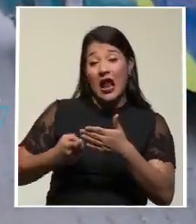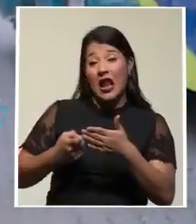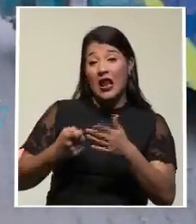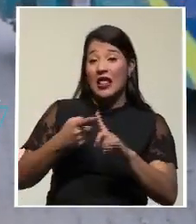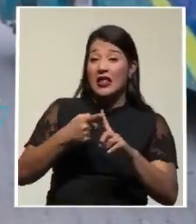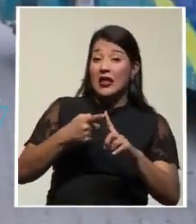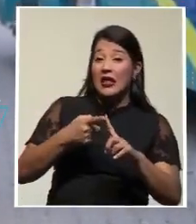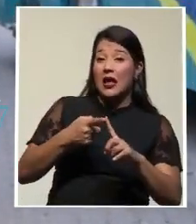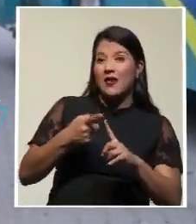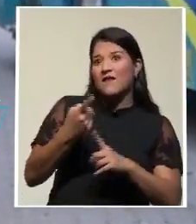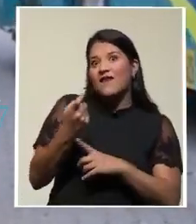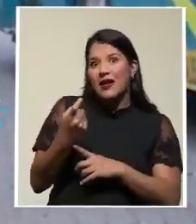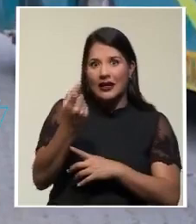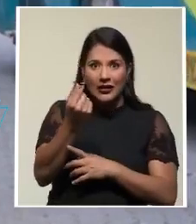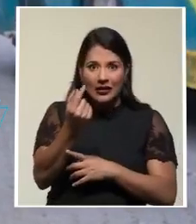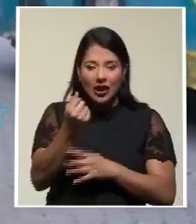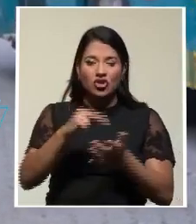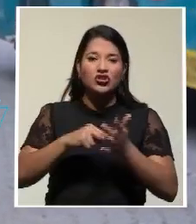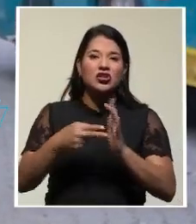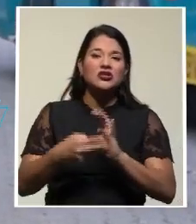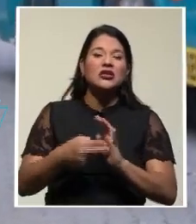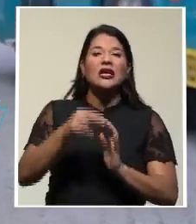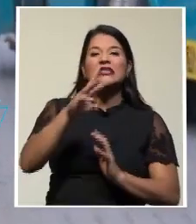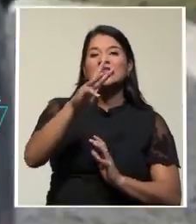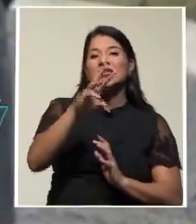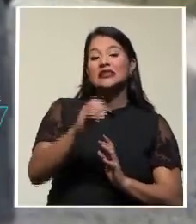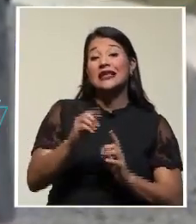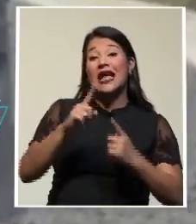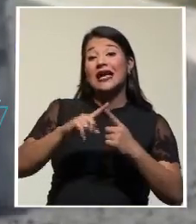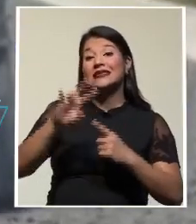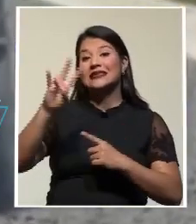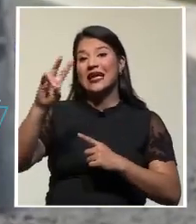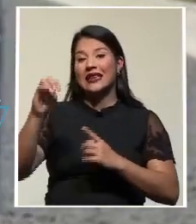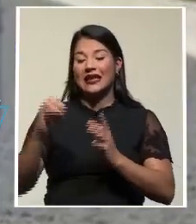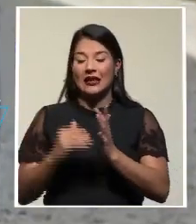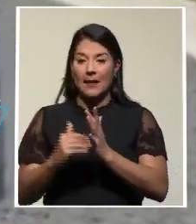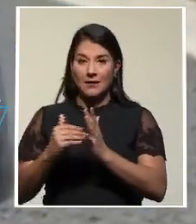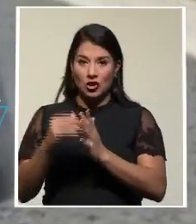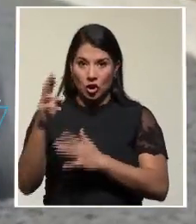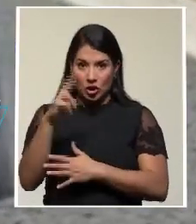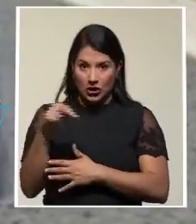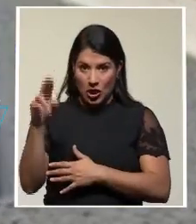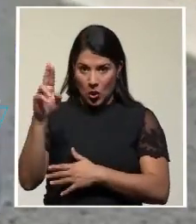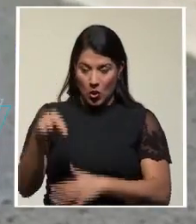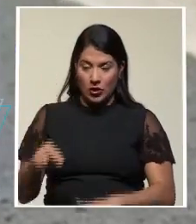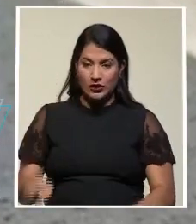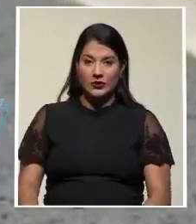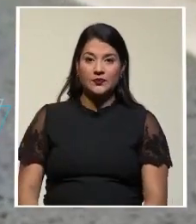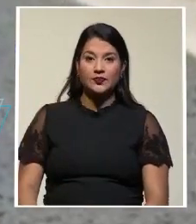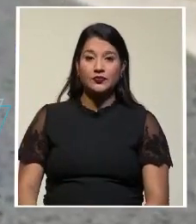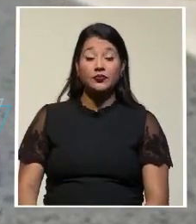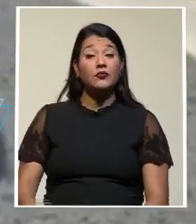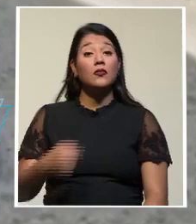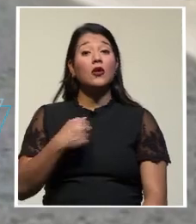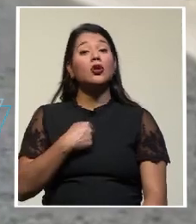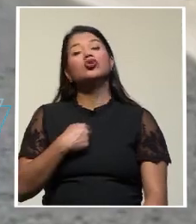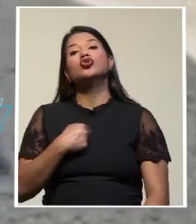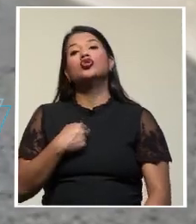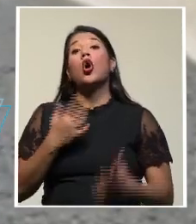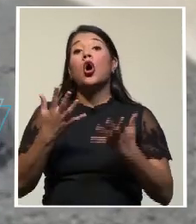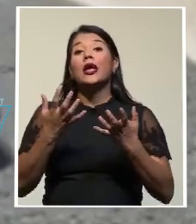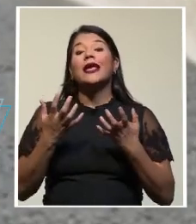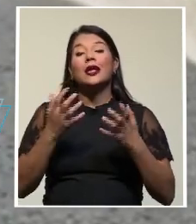70 millones de colones. Para dar una determinación en este sentido, yo lo que hago es un